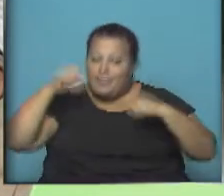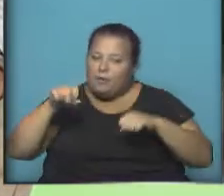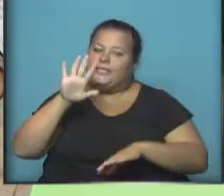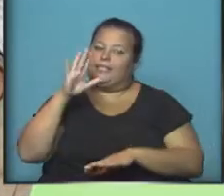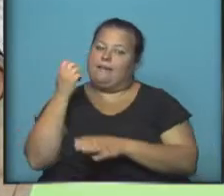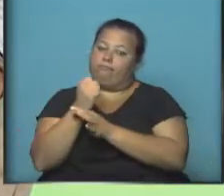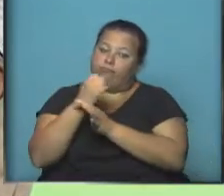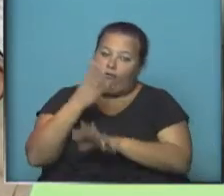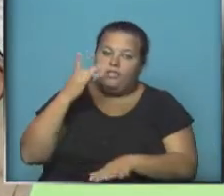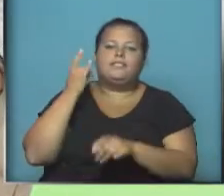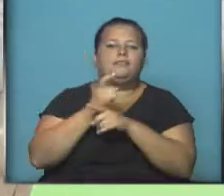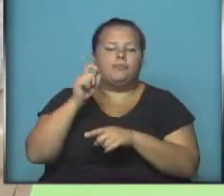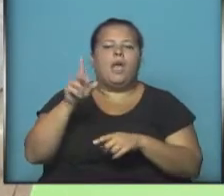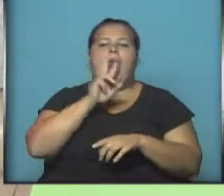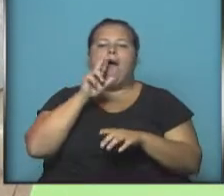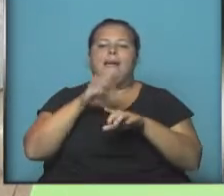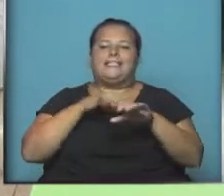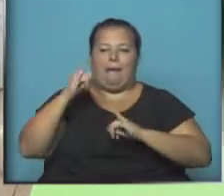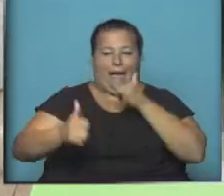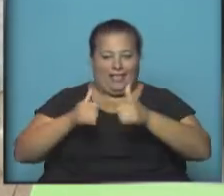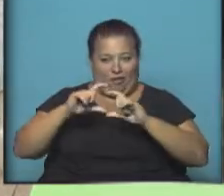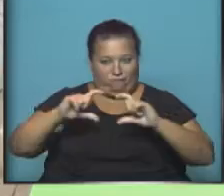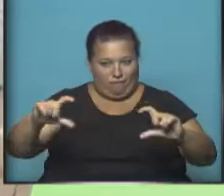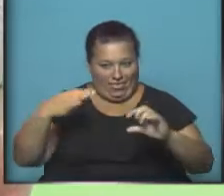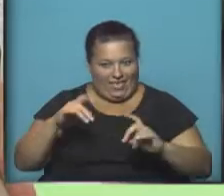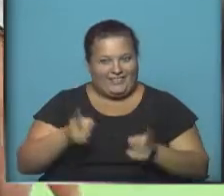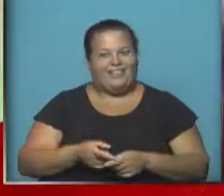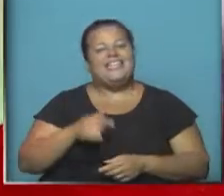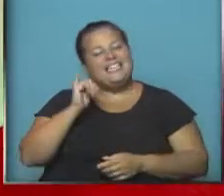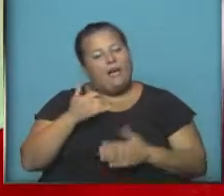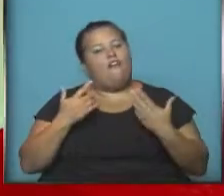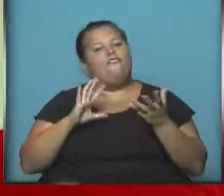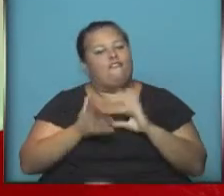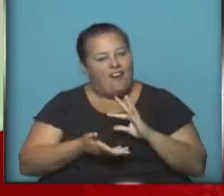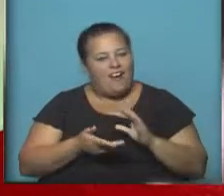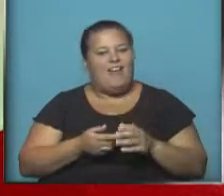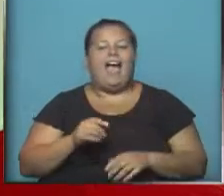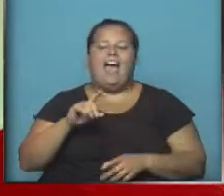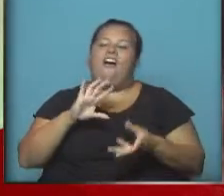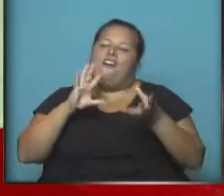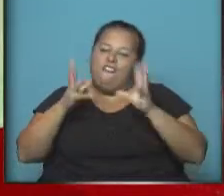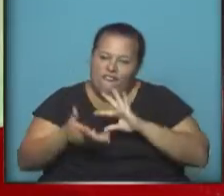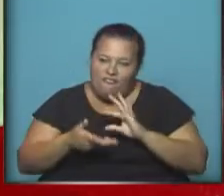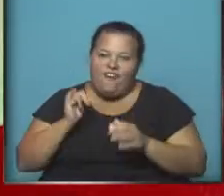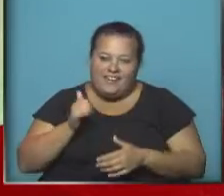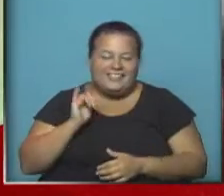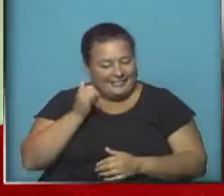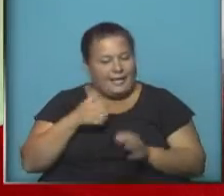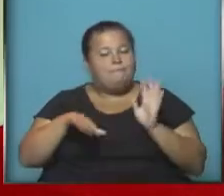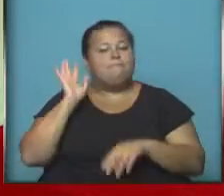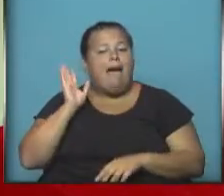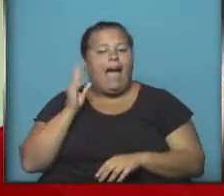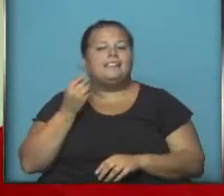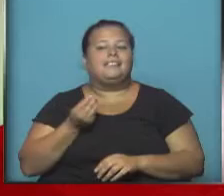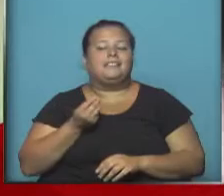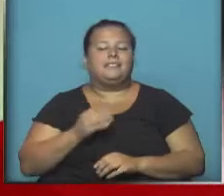importantes utilizan de por sí... Y mujeres con plataformas también deberían de hacerlo, ¿no? Podría ser como un aspecto preventivo, una forma de... ¿no? Sí, generalmente